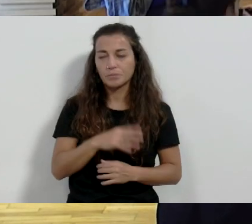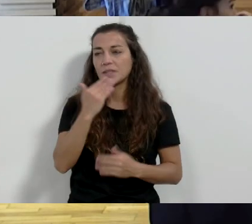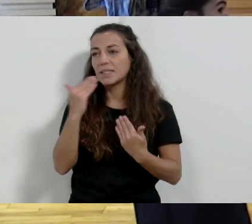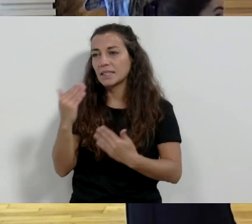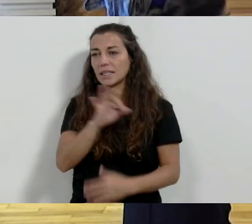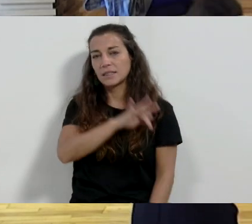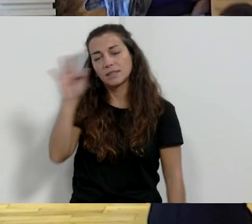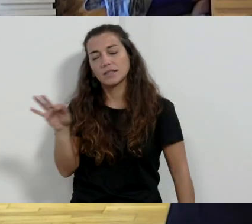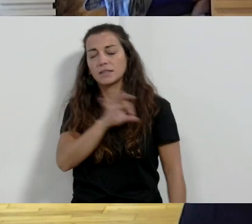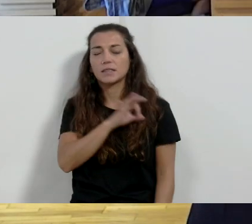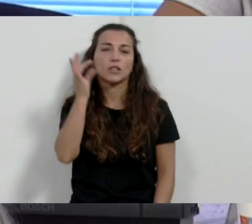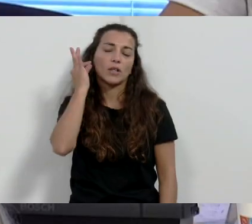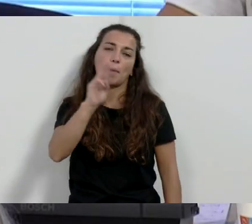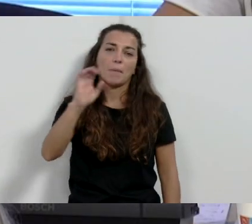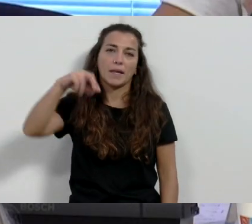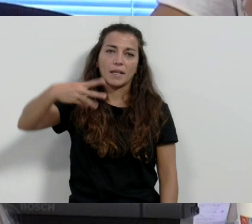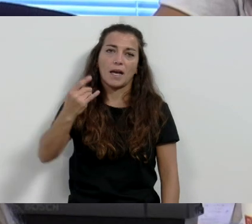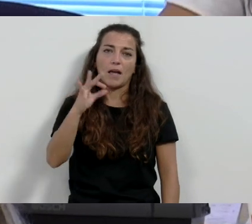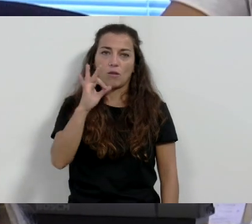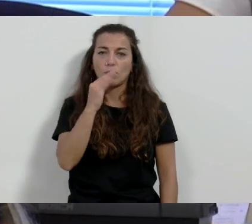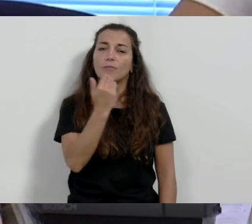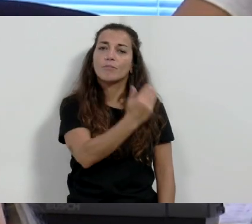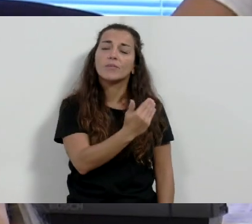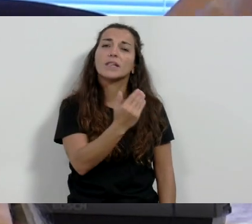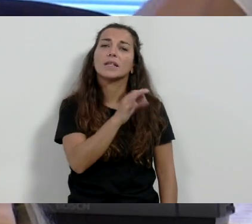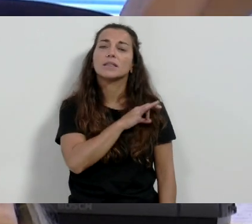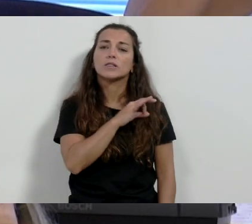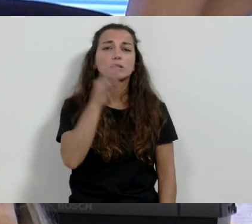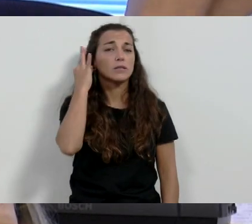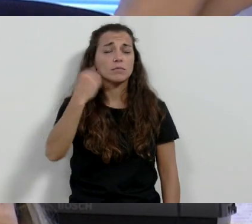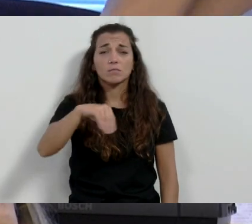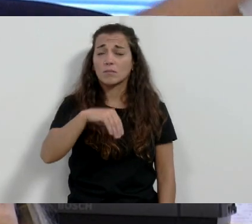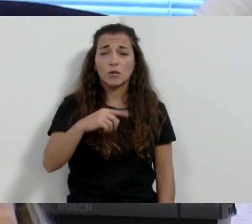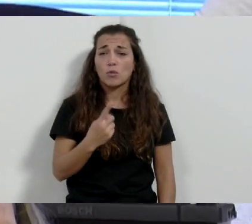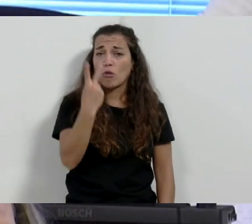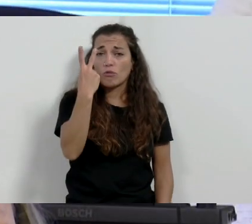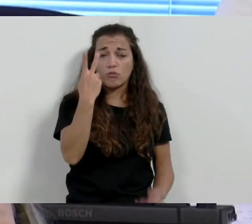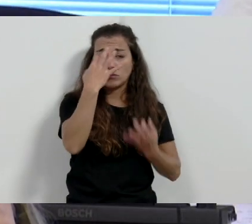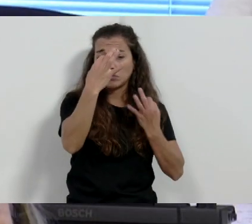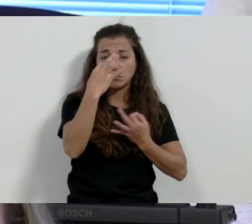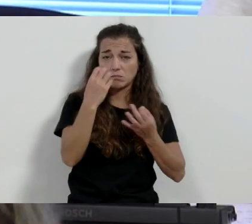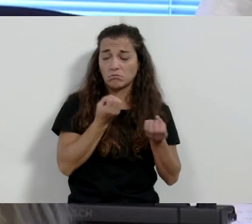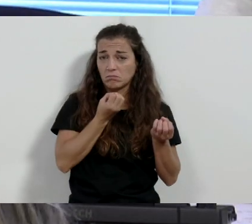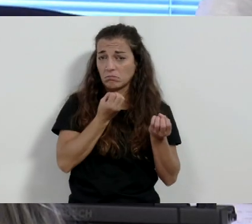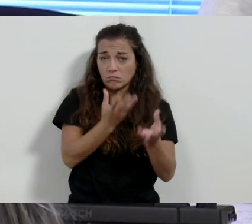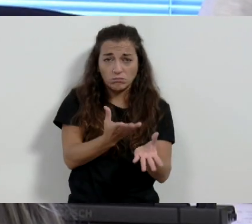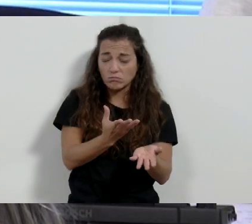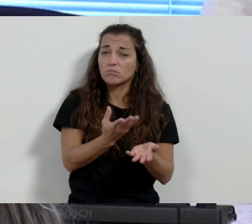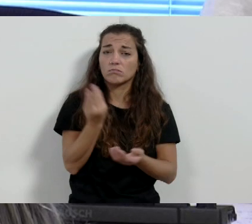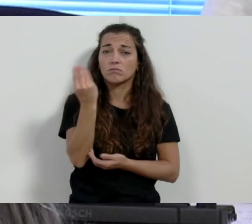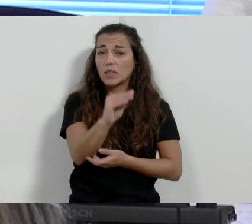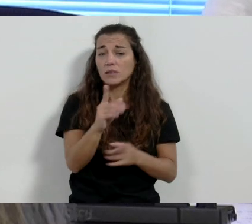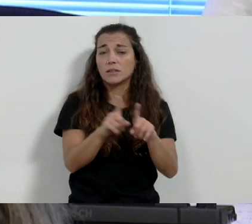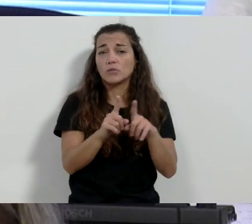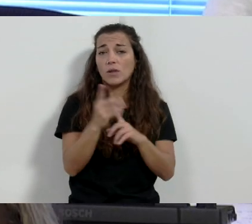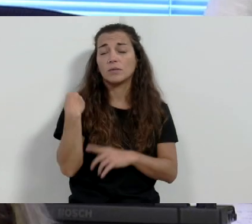Podemos. Gracias, señora presidenta. Poco que añadir, matizar un par de cosas, aunque efectivamente no sea